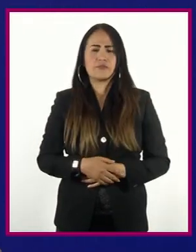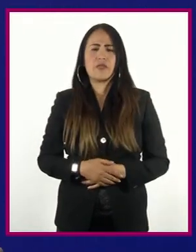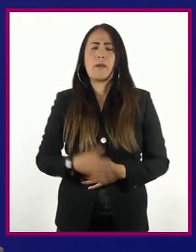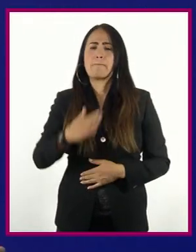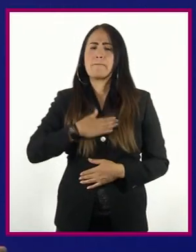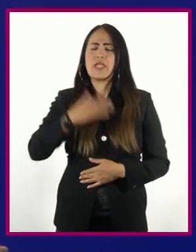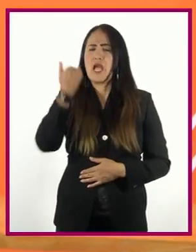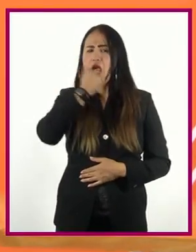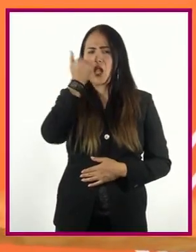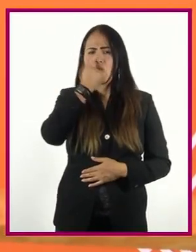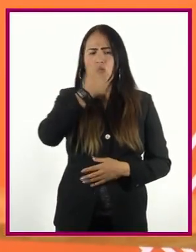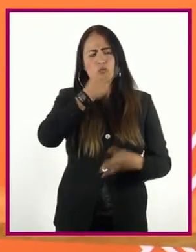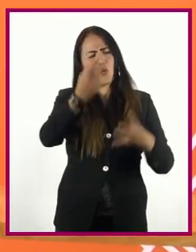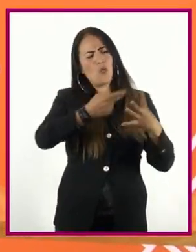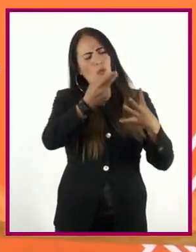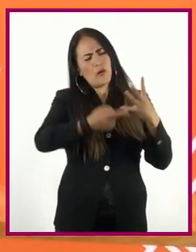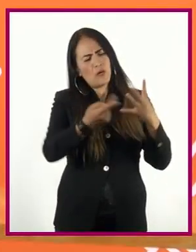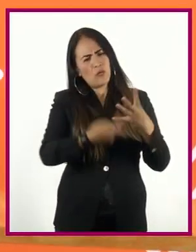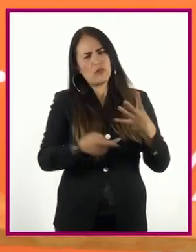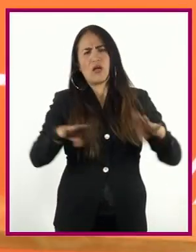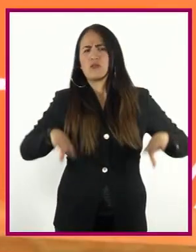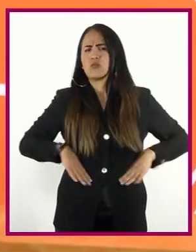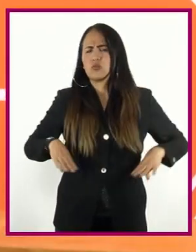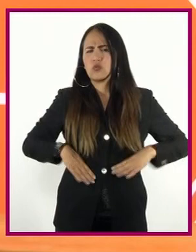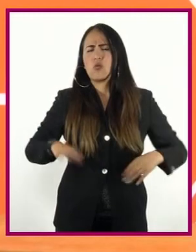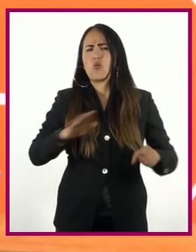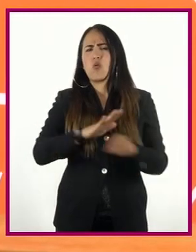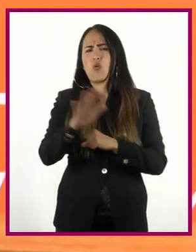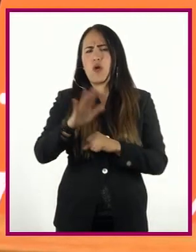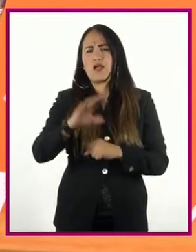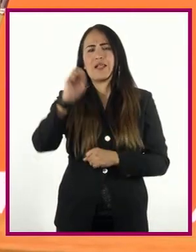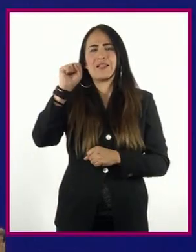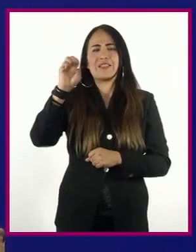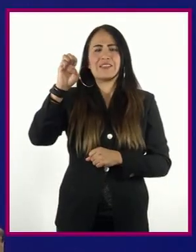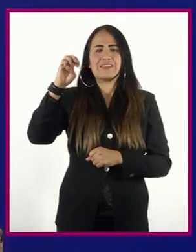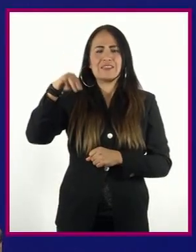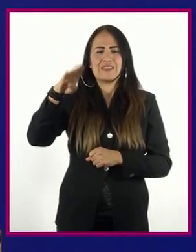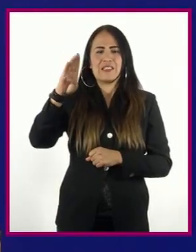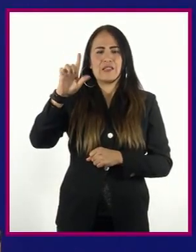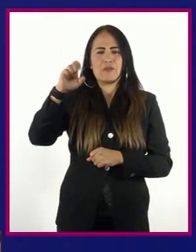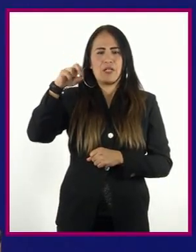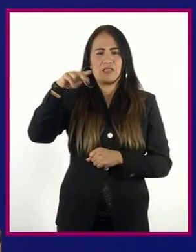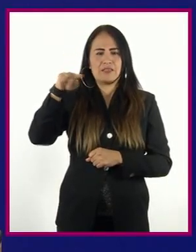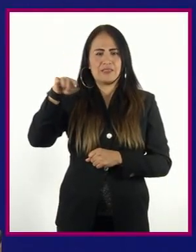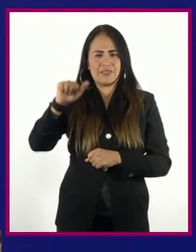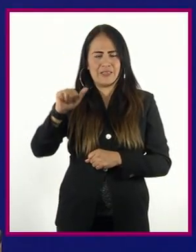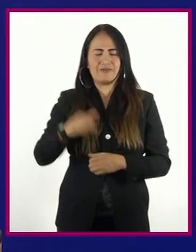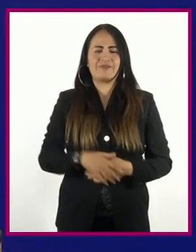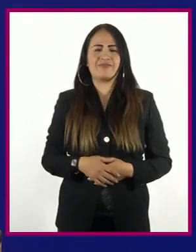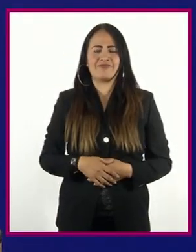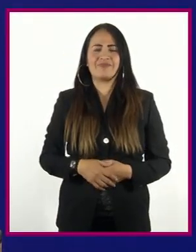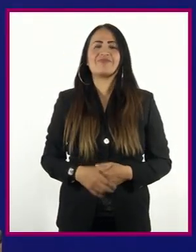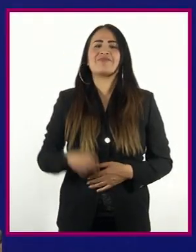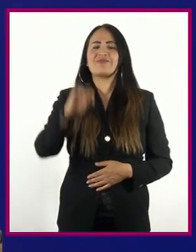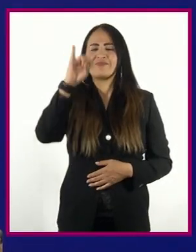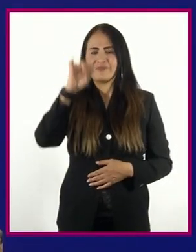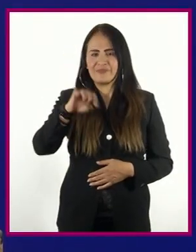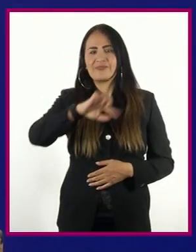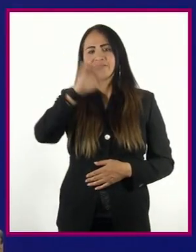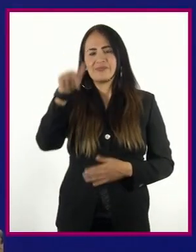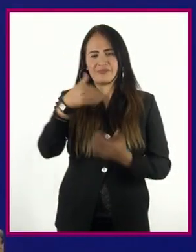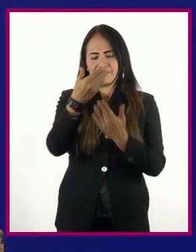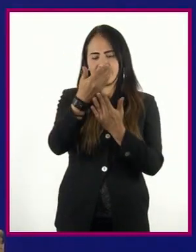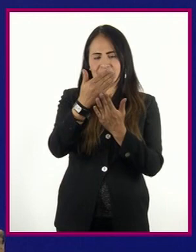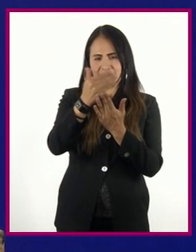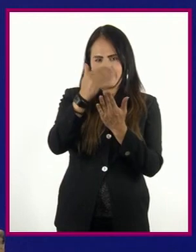alumno? ¿Cuál fue? ¡Ah! Semblanza. Muy bien. El siguiente paso es hacer el guión, algo